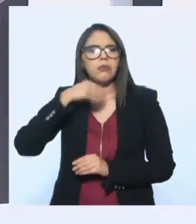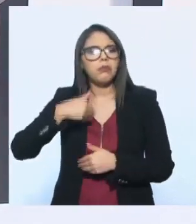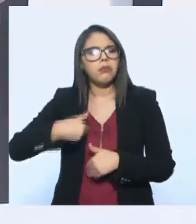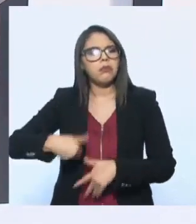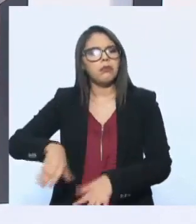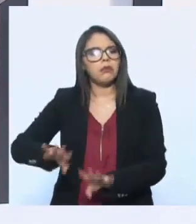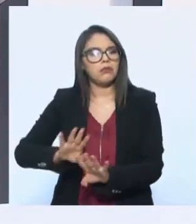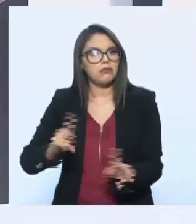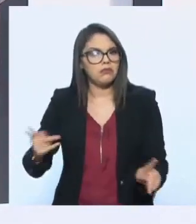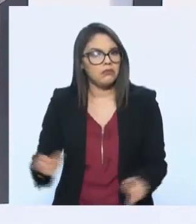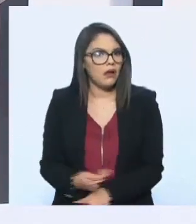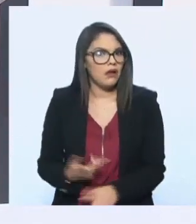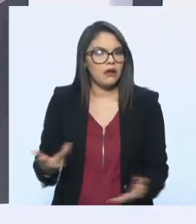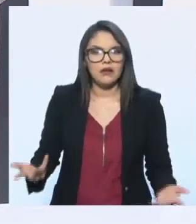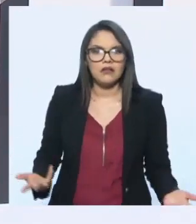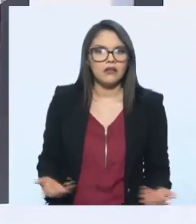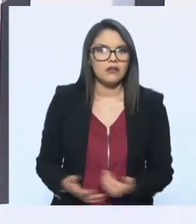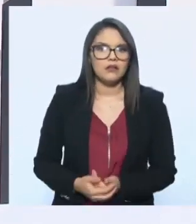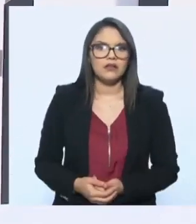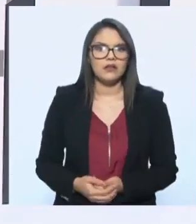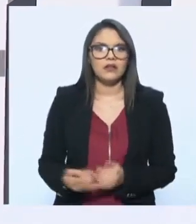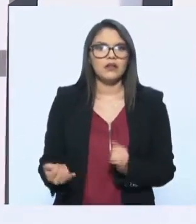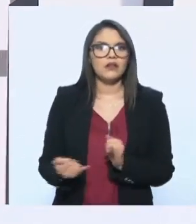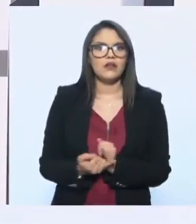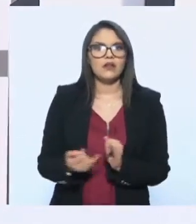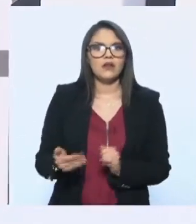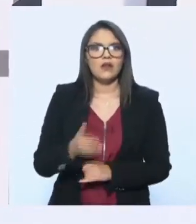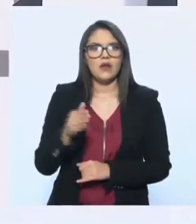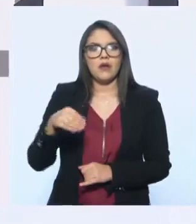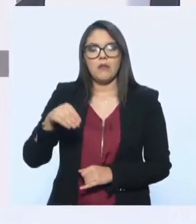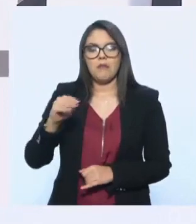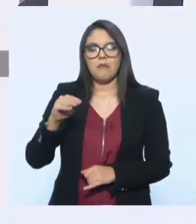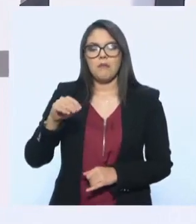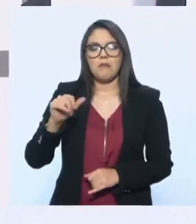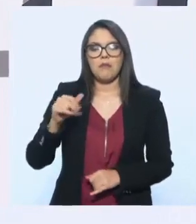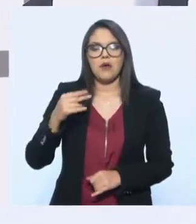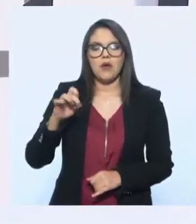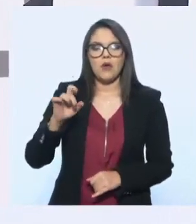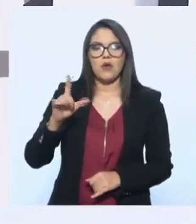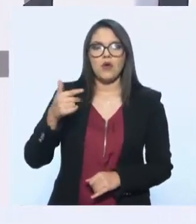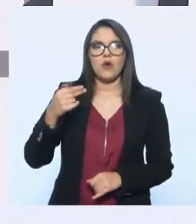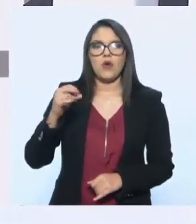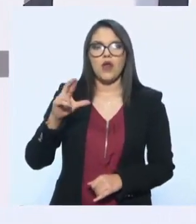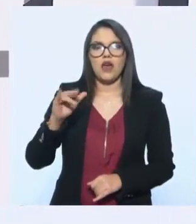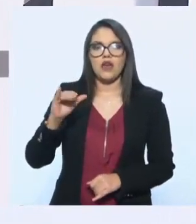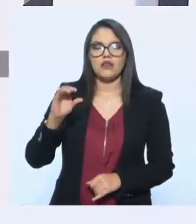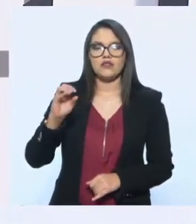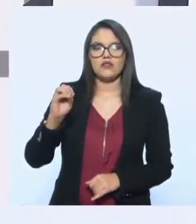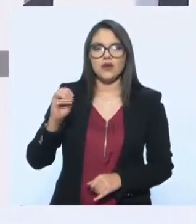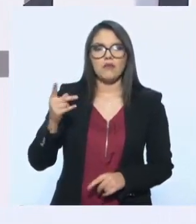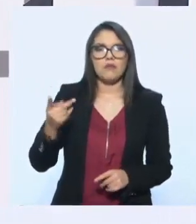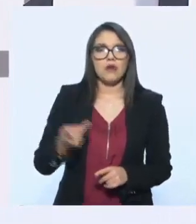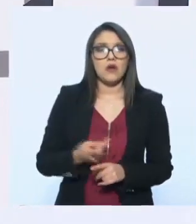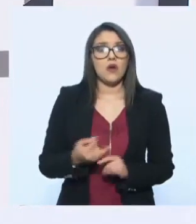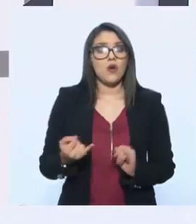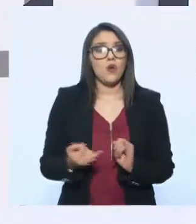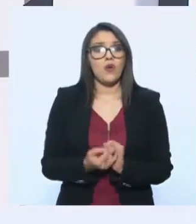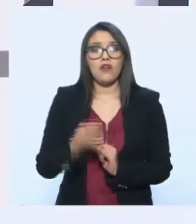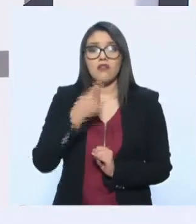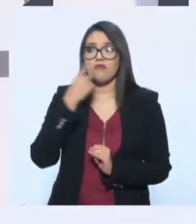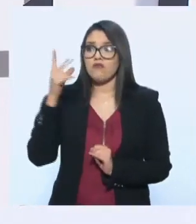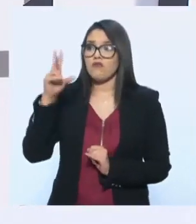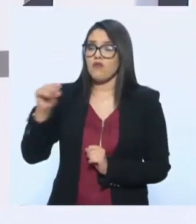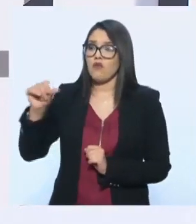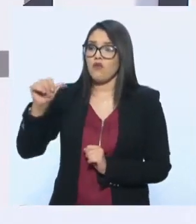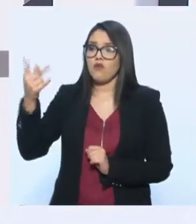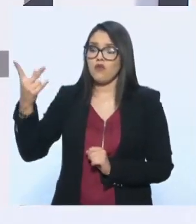los ratifican. Junto con Manuel Horacio Cavazos, ese es otro tema que tendría que ver, fueron también rechazados 2 magistrados